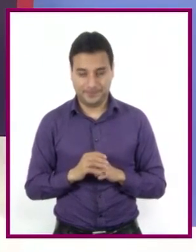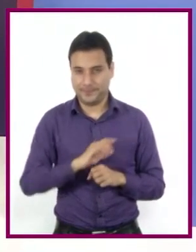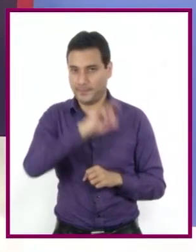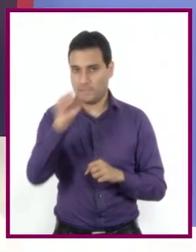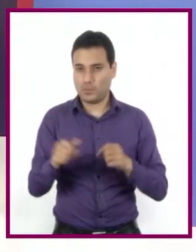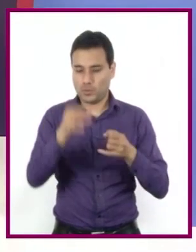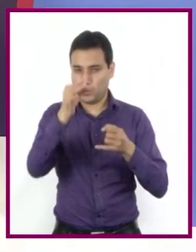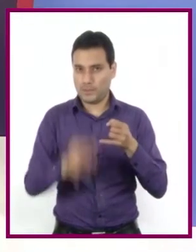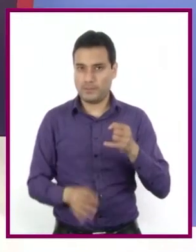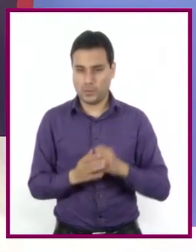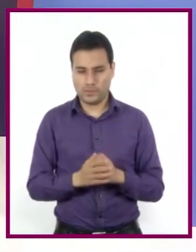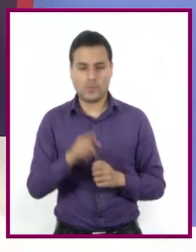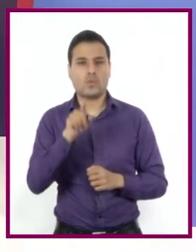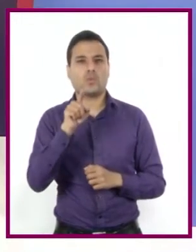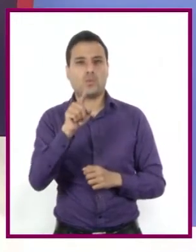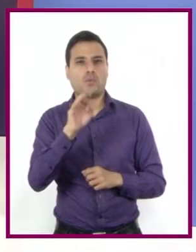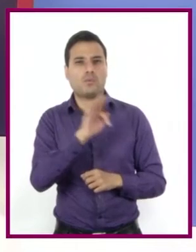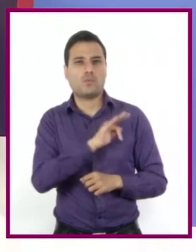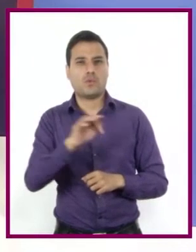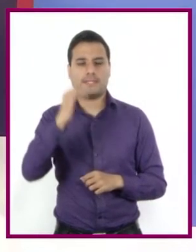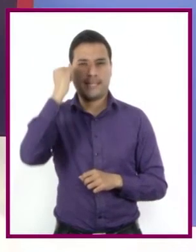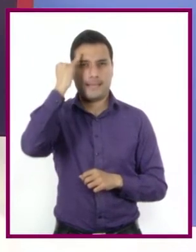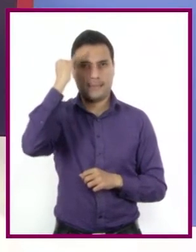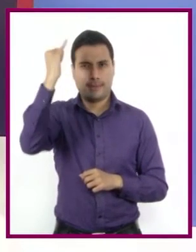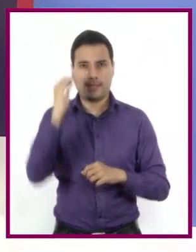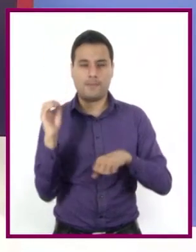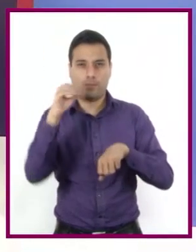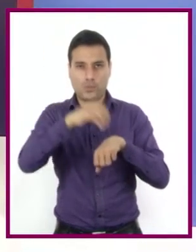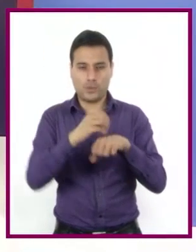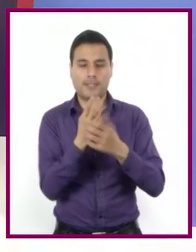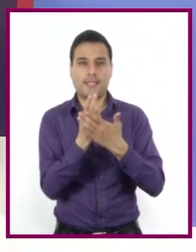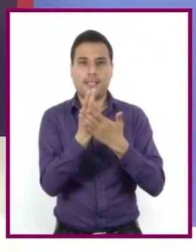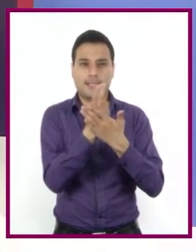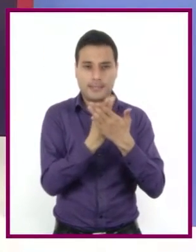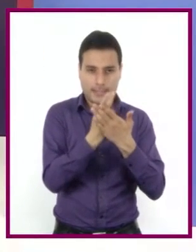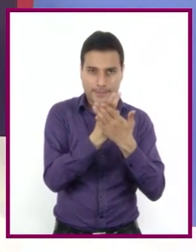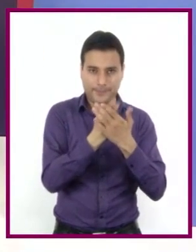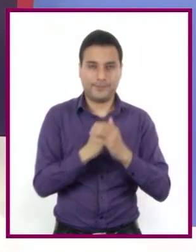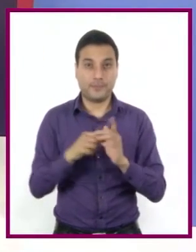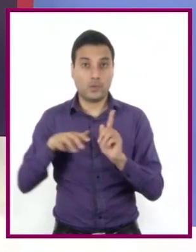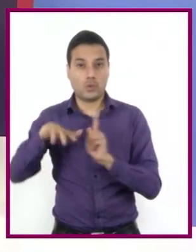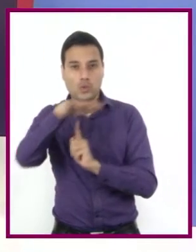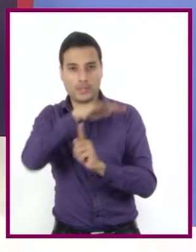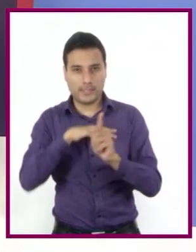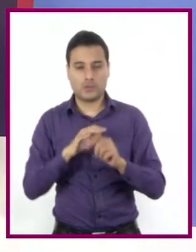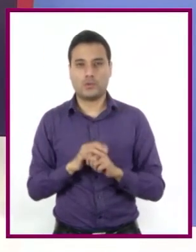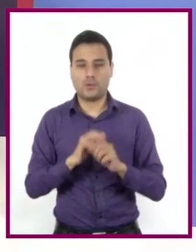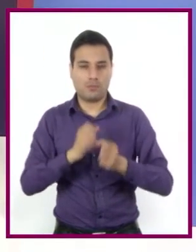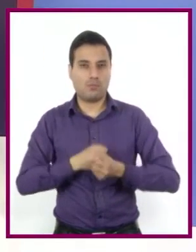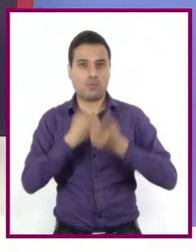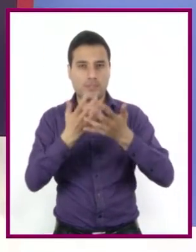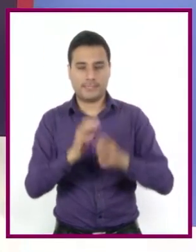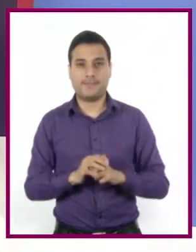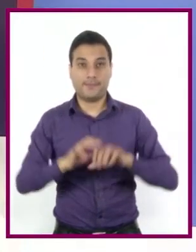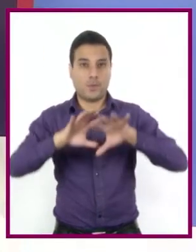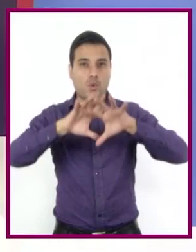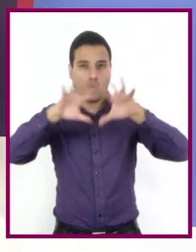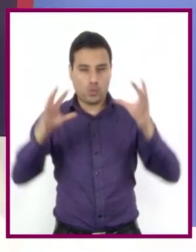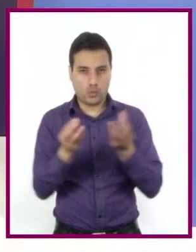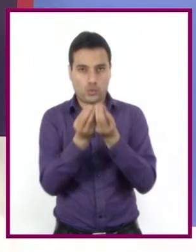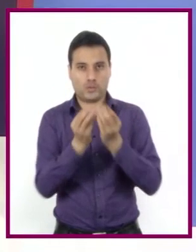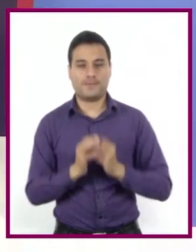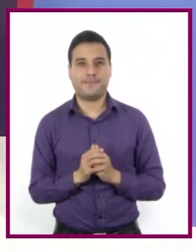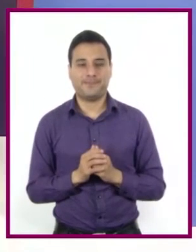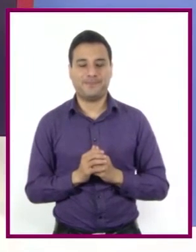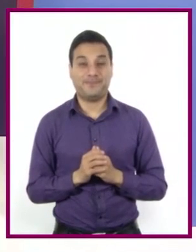un montaje en el que combines tu dibujo, el contexto, los versos, todos los elementos.